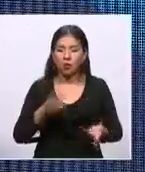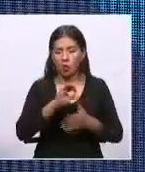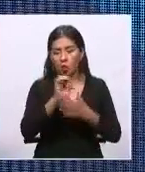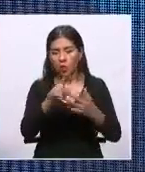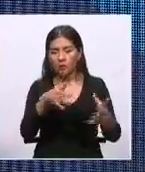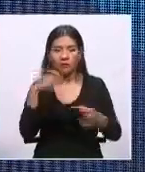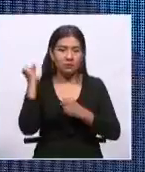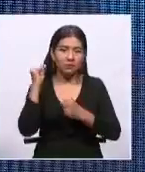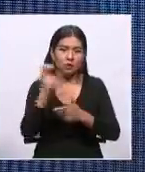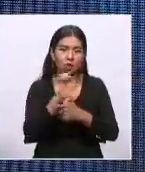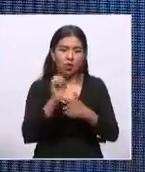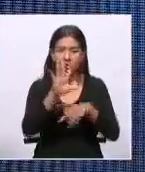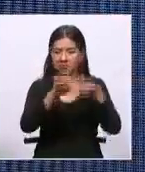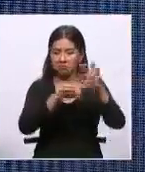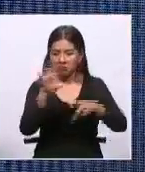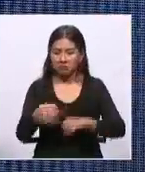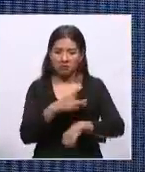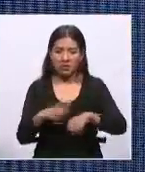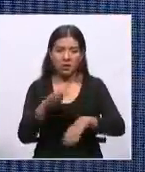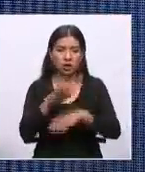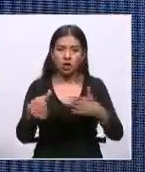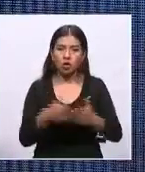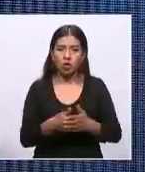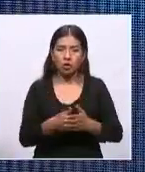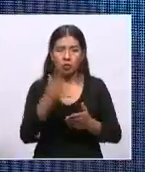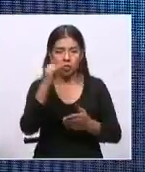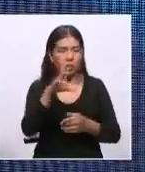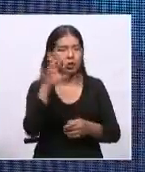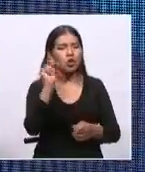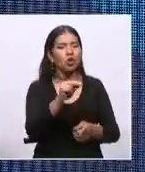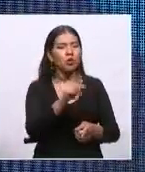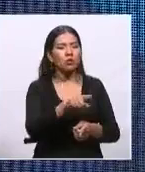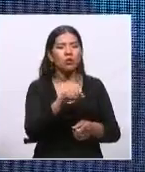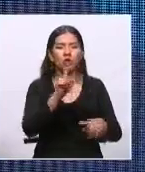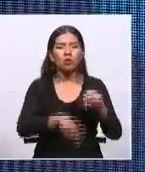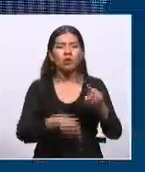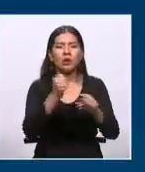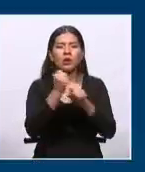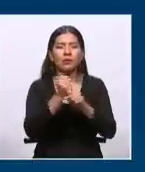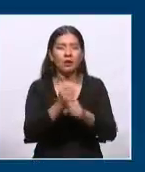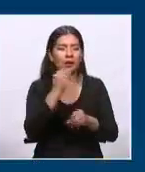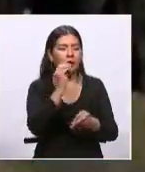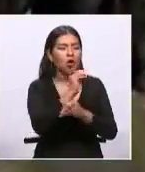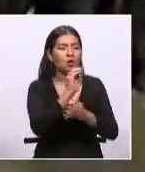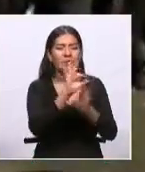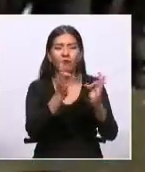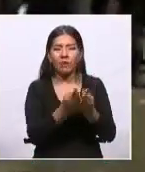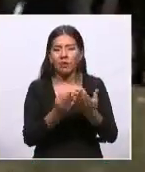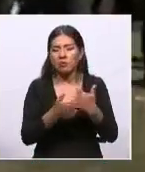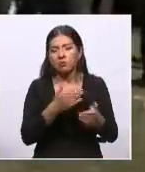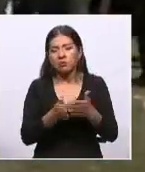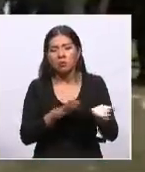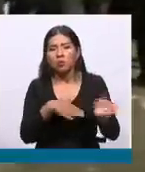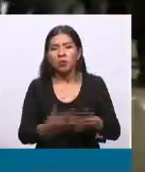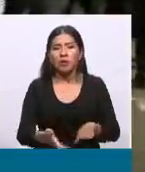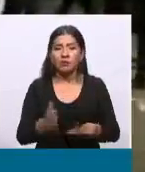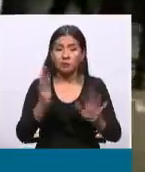quitar la vitrina, te vamos a saquear todo, porque no tienes derecho a llevarle el pan diario a tu guagua. Tienes que morirte de